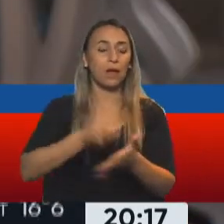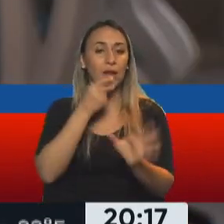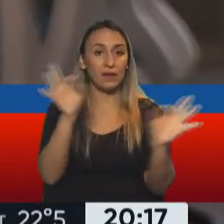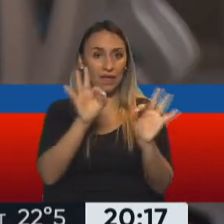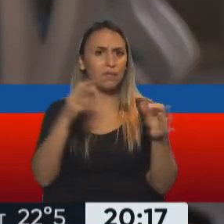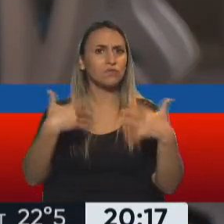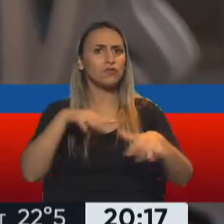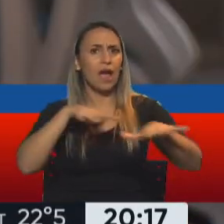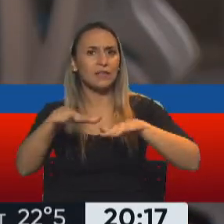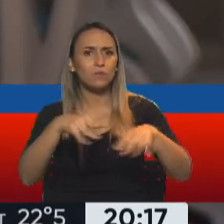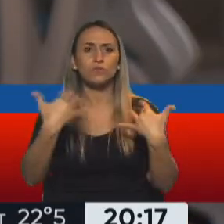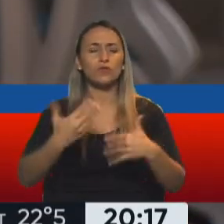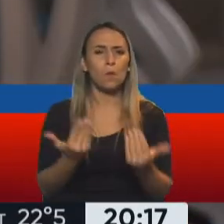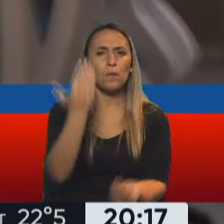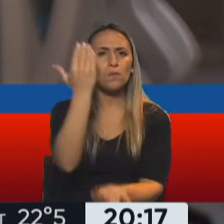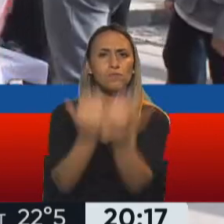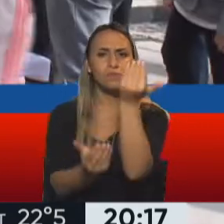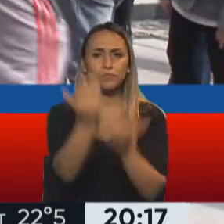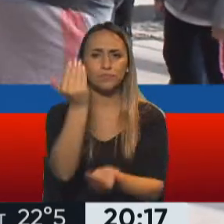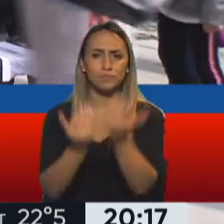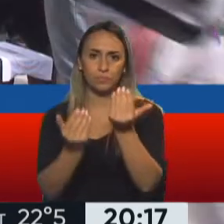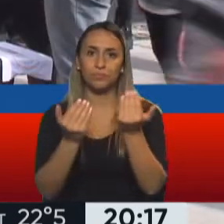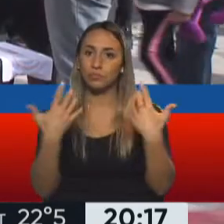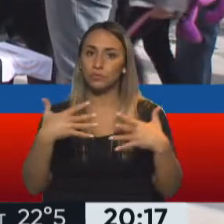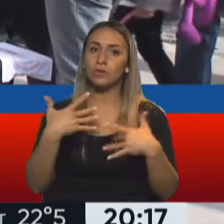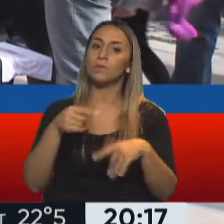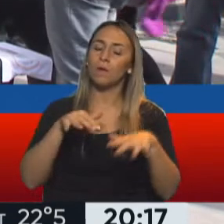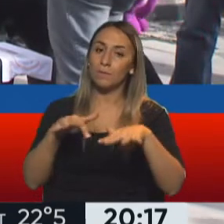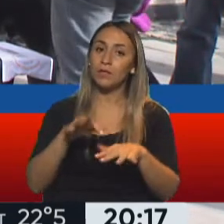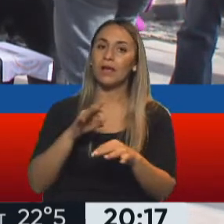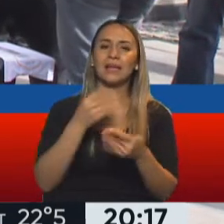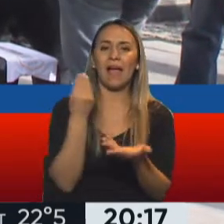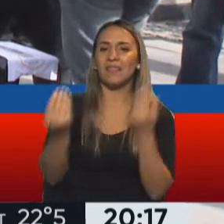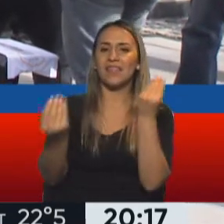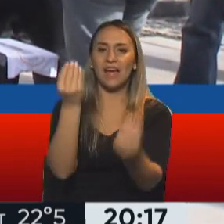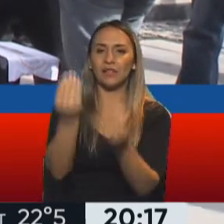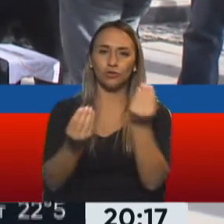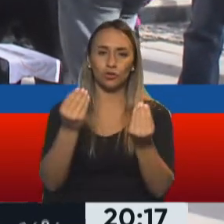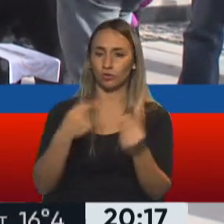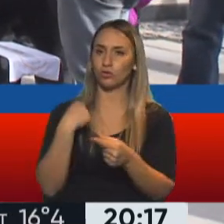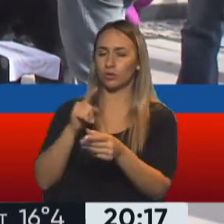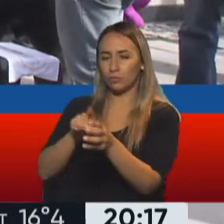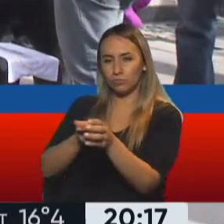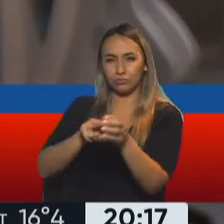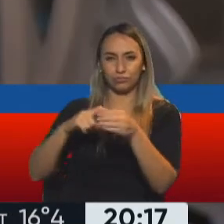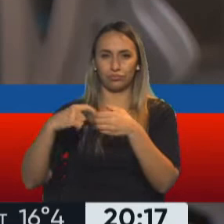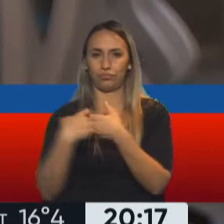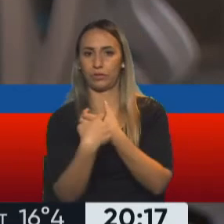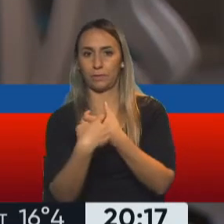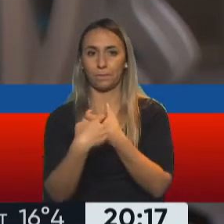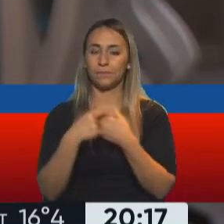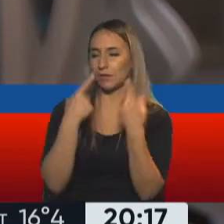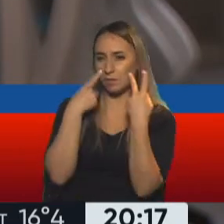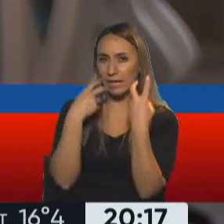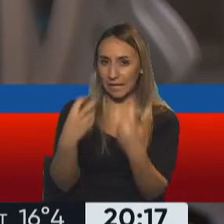tiene bastante actividad en general en sus páginas la página de todos los candidatos están presentes en nuestro en nuestra en nuestra investigación